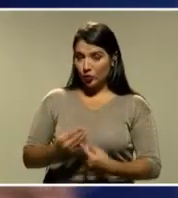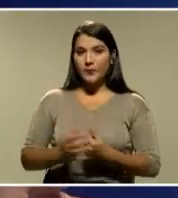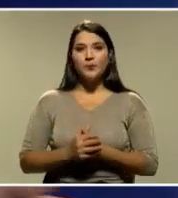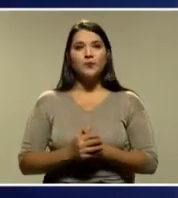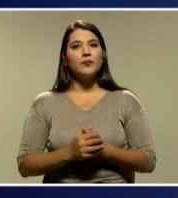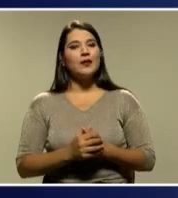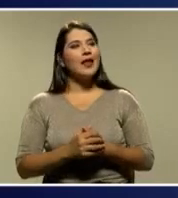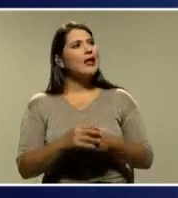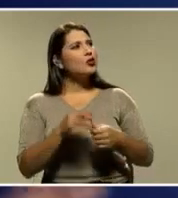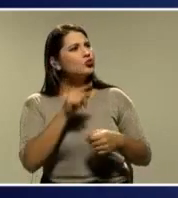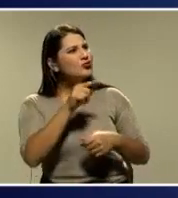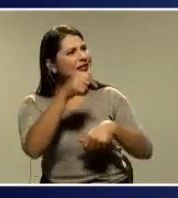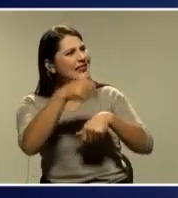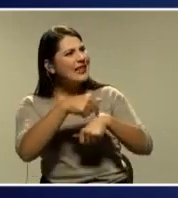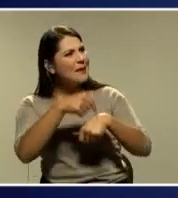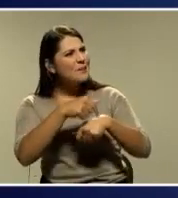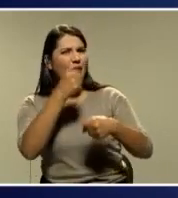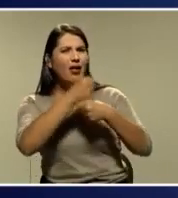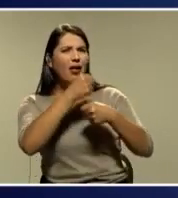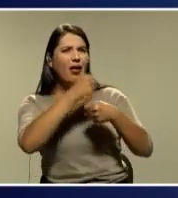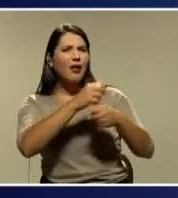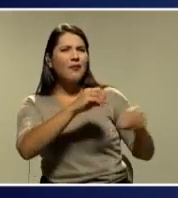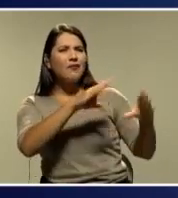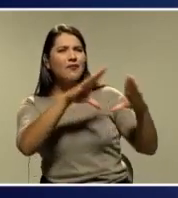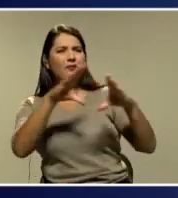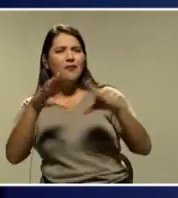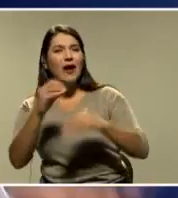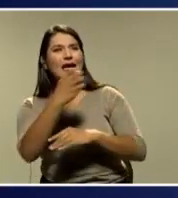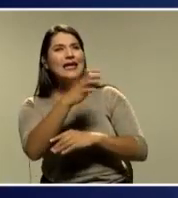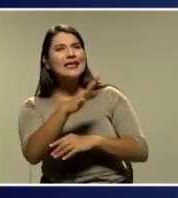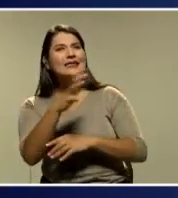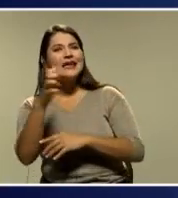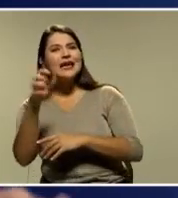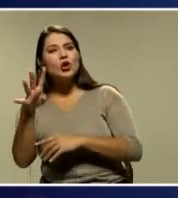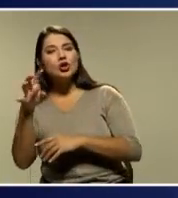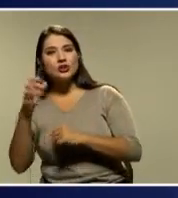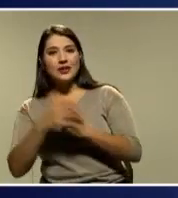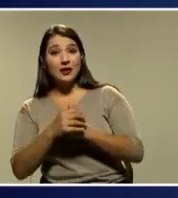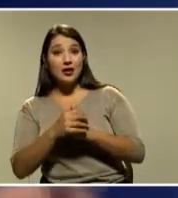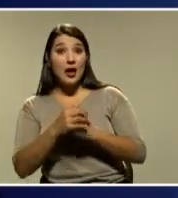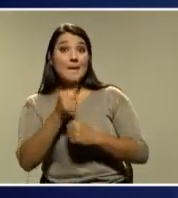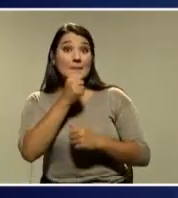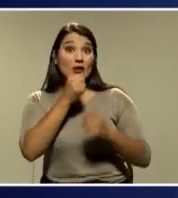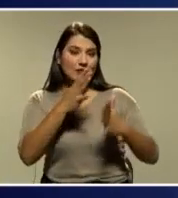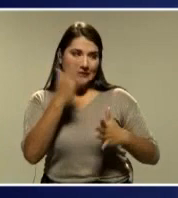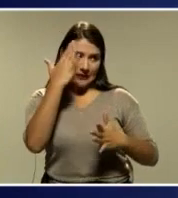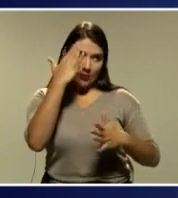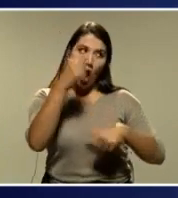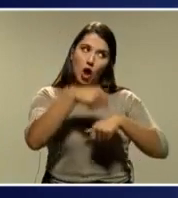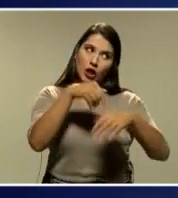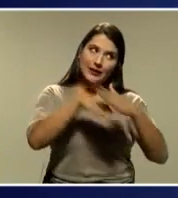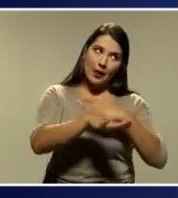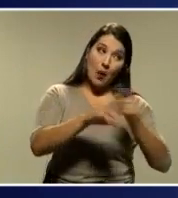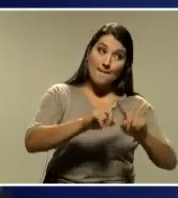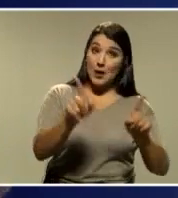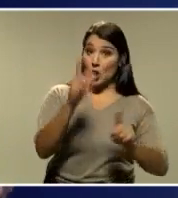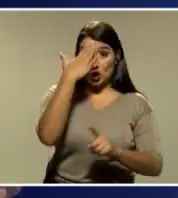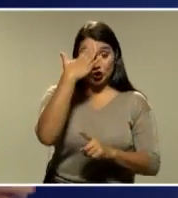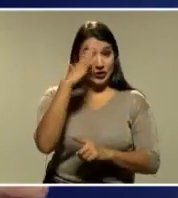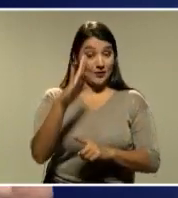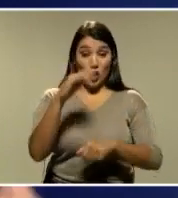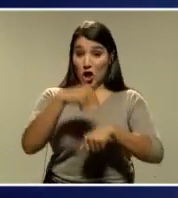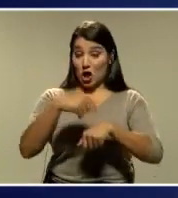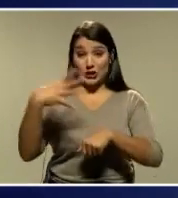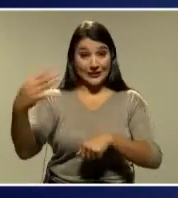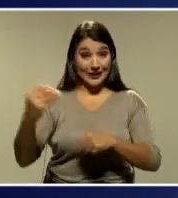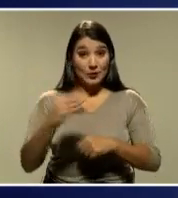Jornadas de 15, 14, 16 horas. Hay un dicho en periodismo que es que uno sabe a la hora que entra, exacto, pero no a la hora que sale, ni dónde